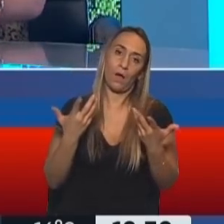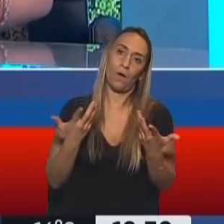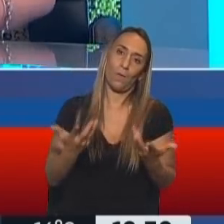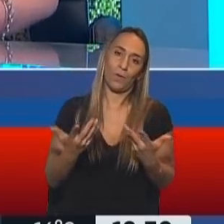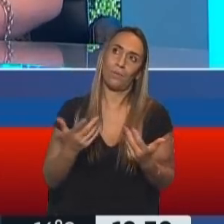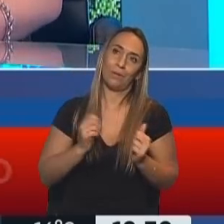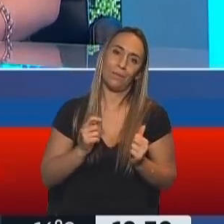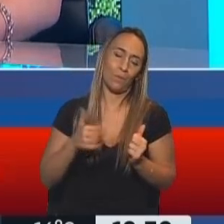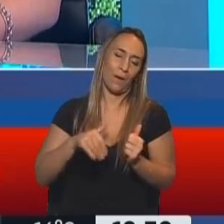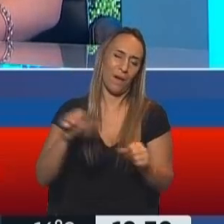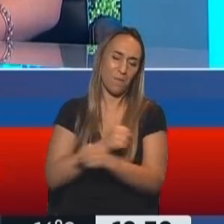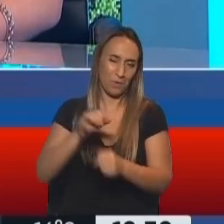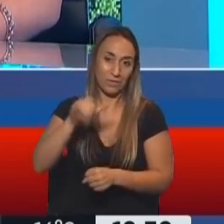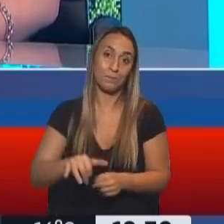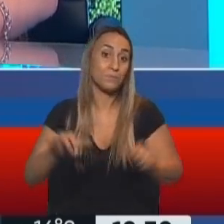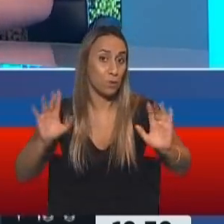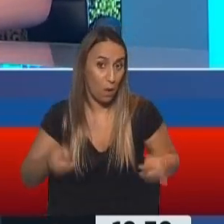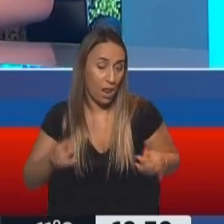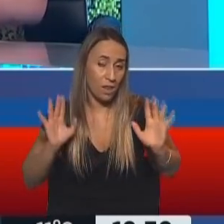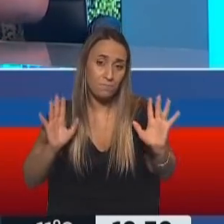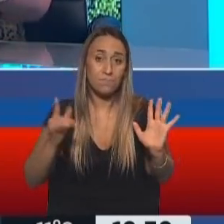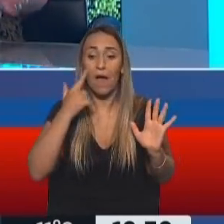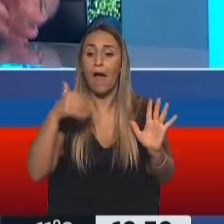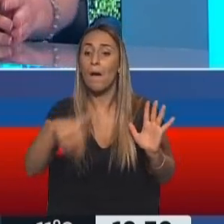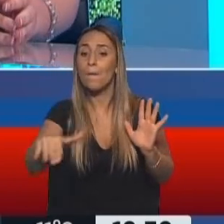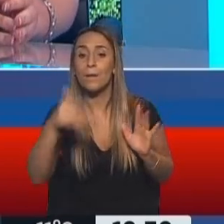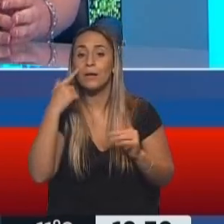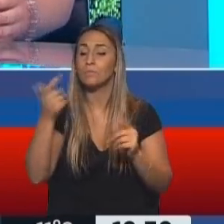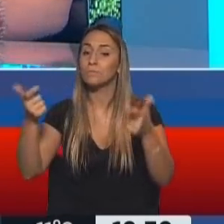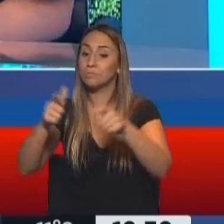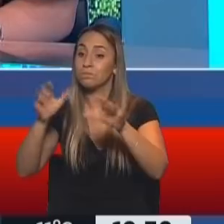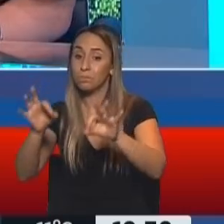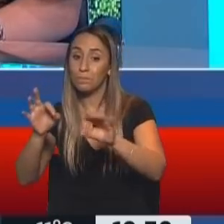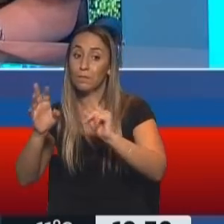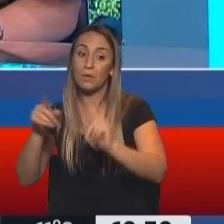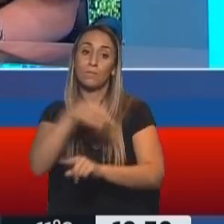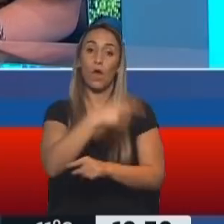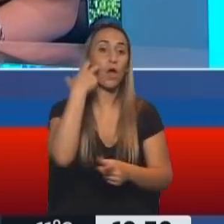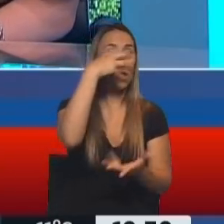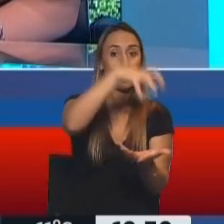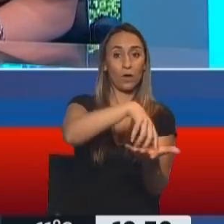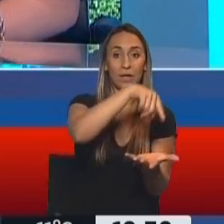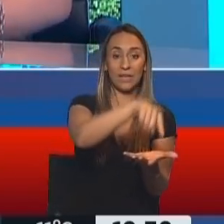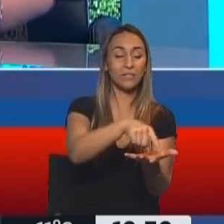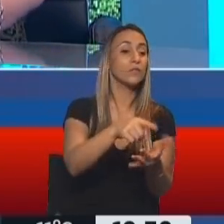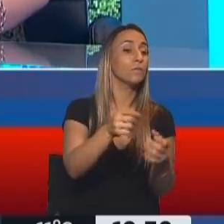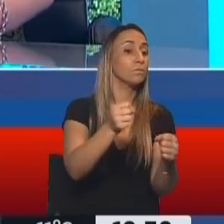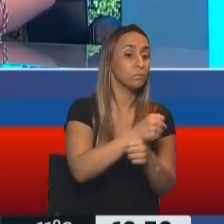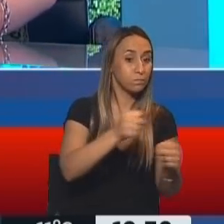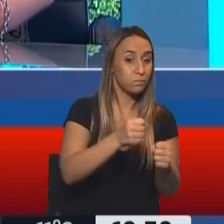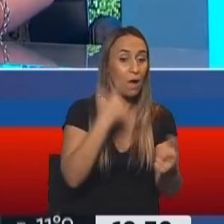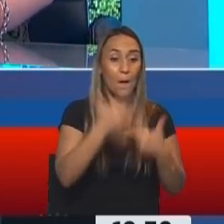naturalmente, pero todavía es una instancia a tener en cuenta que se va a realizar una vez que en el Congreso de la Nación pase este acuerdo. Si